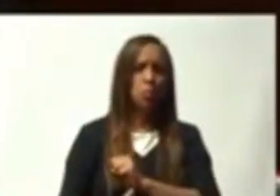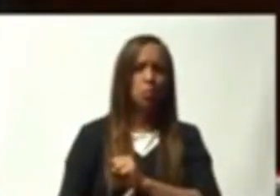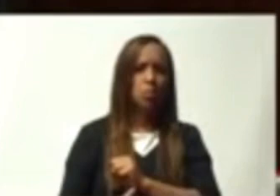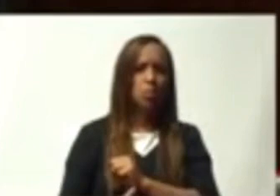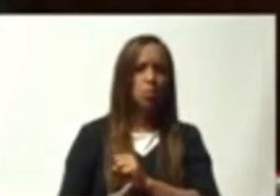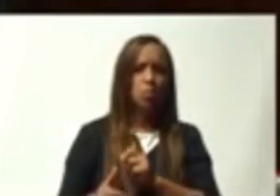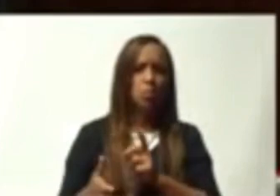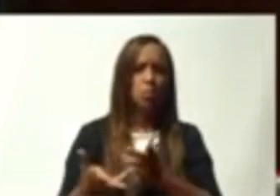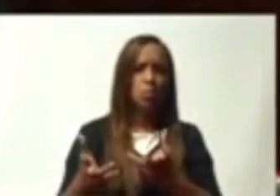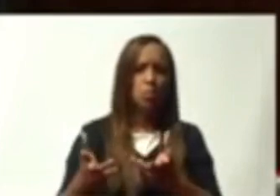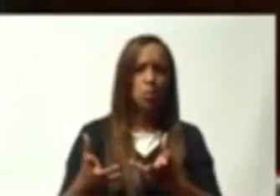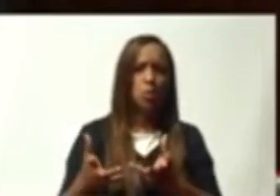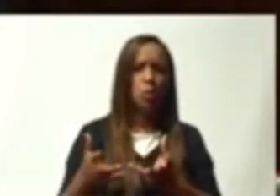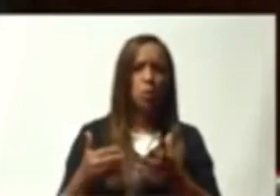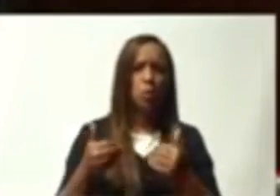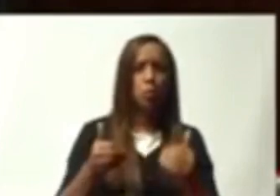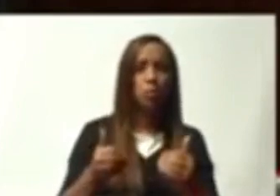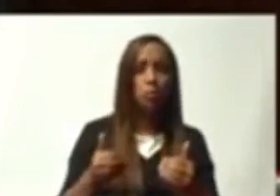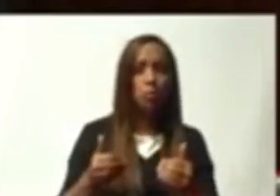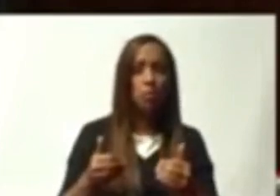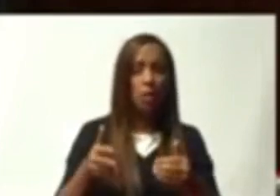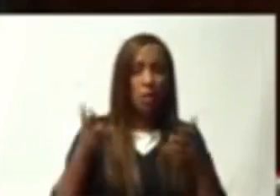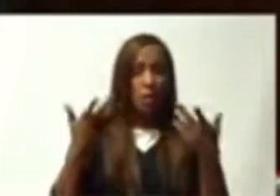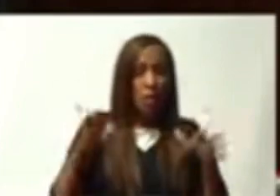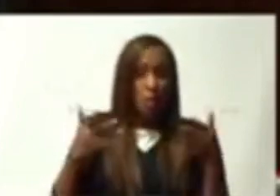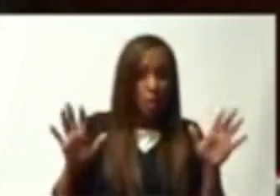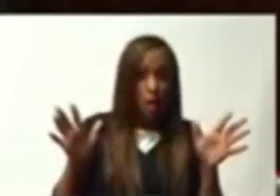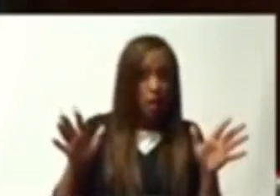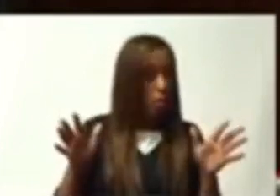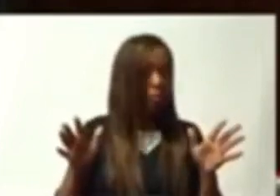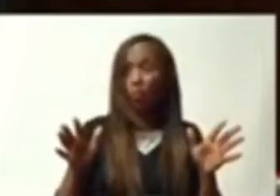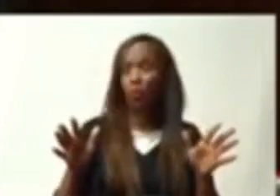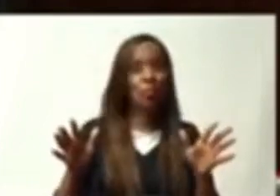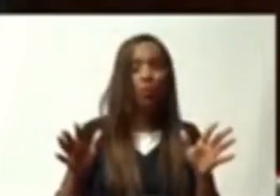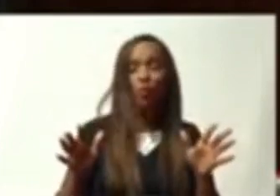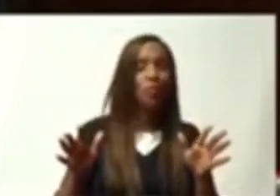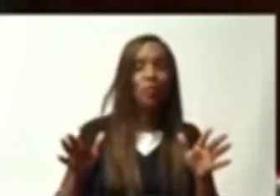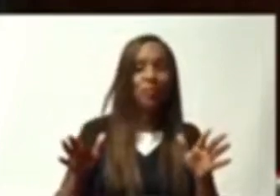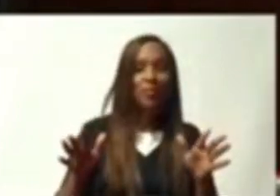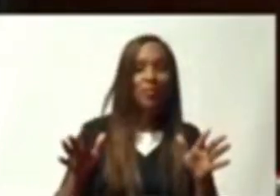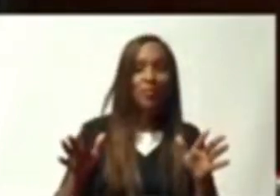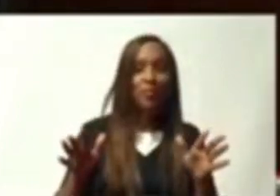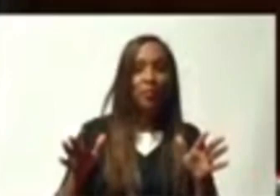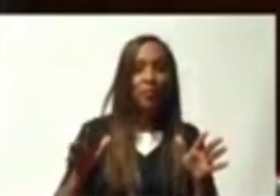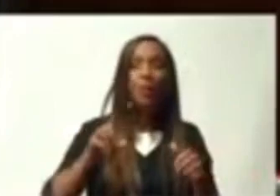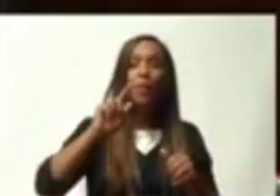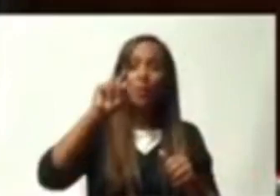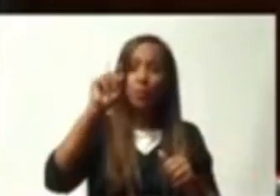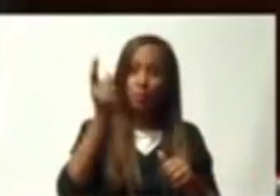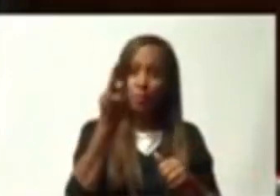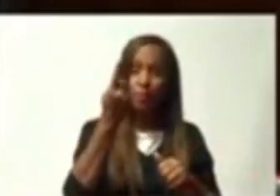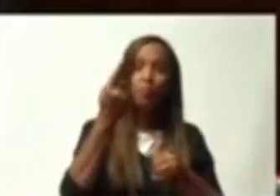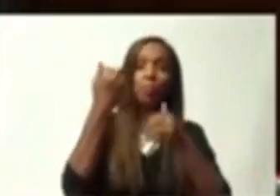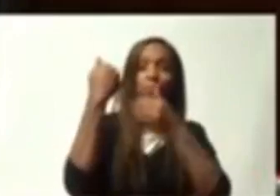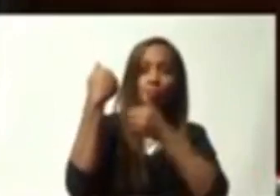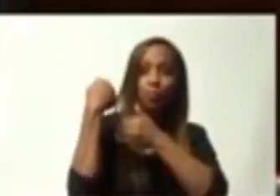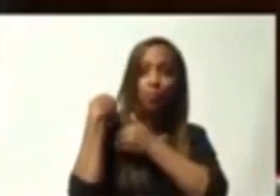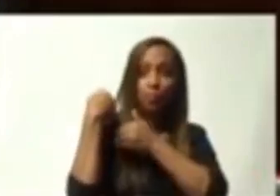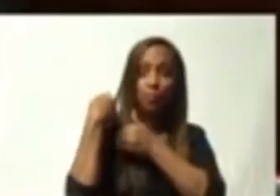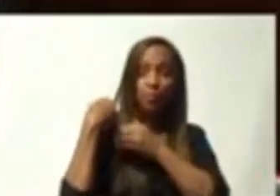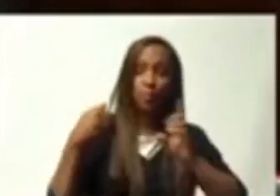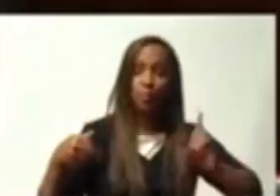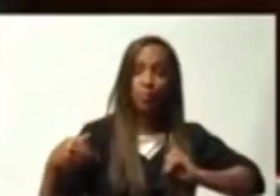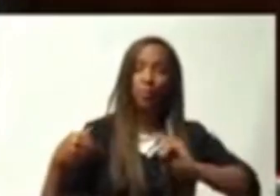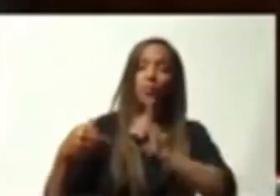da la Constitución. Ese es el último de los roles que nos da la Constitución. El primer rol que nos da la Constitución a los diputados